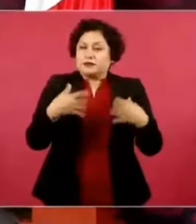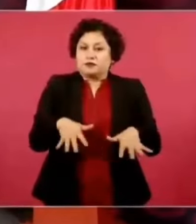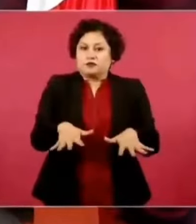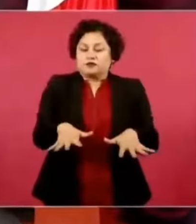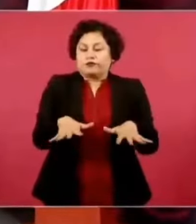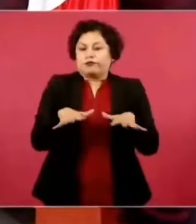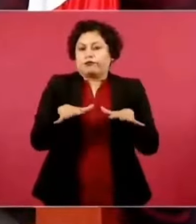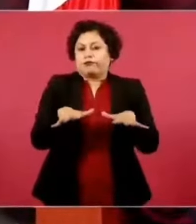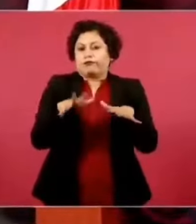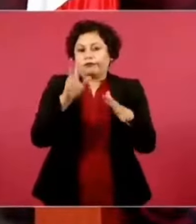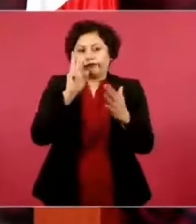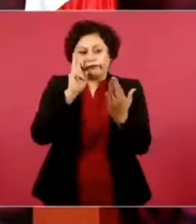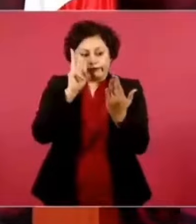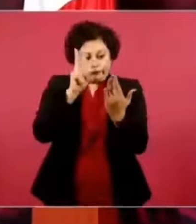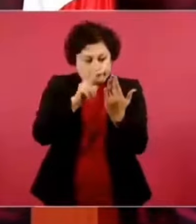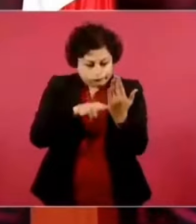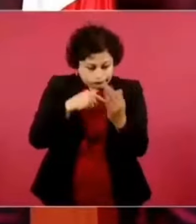es que dice